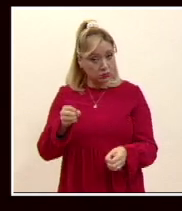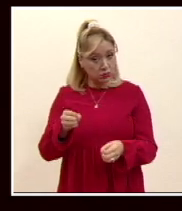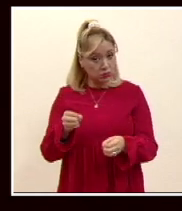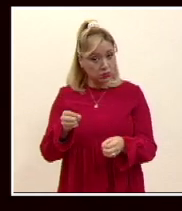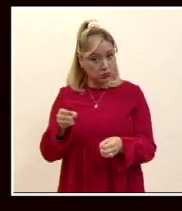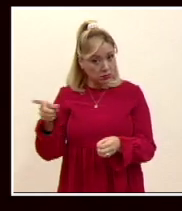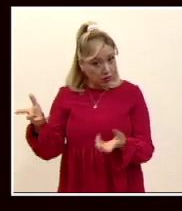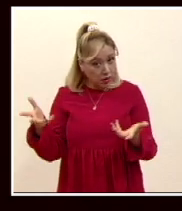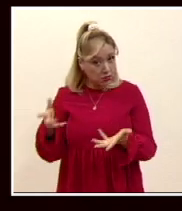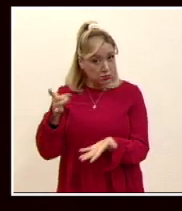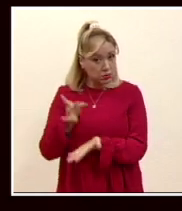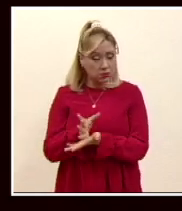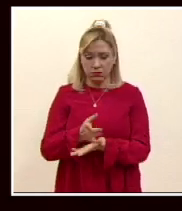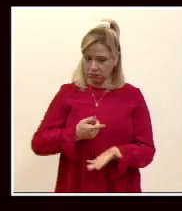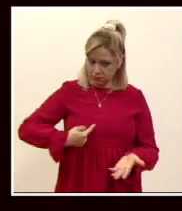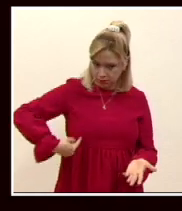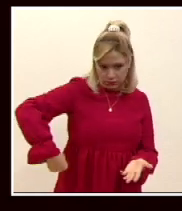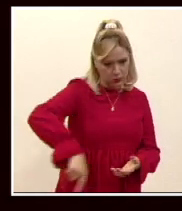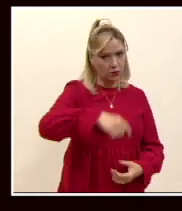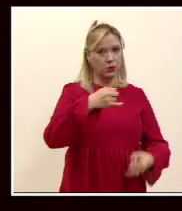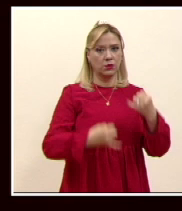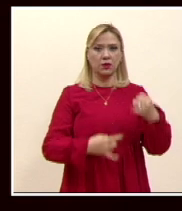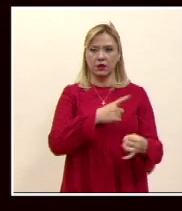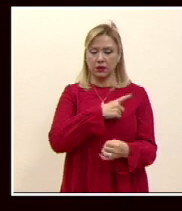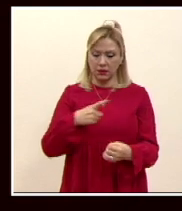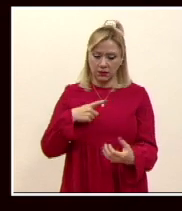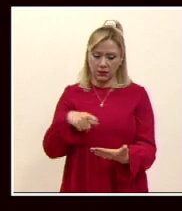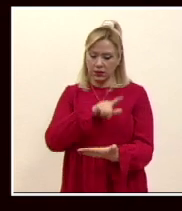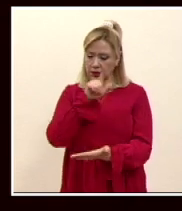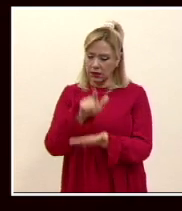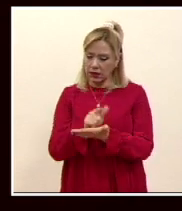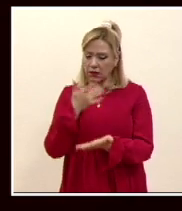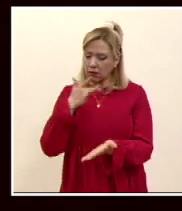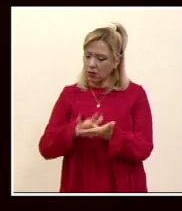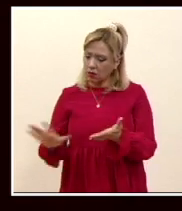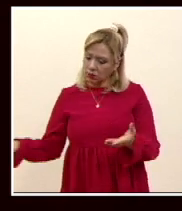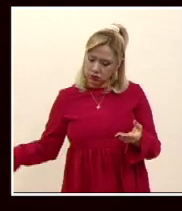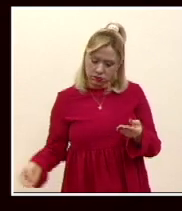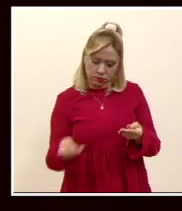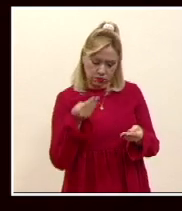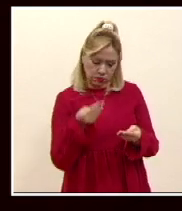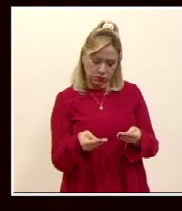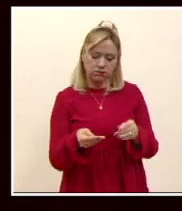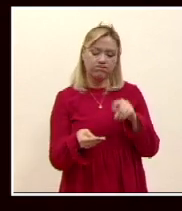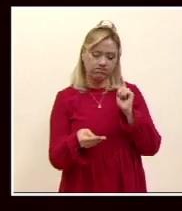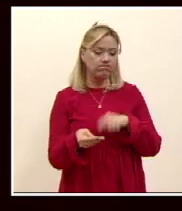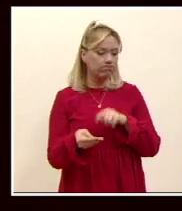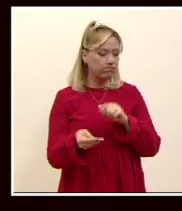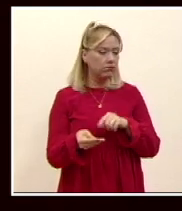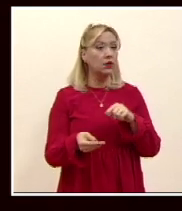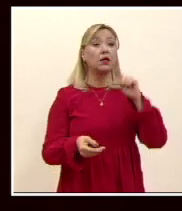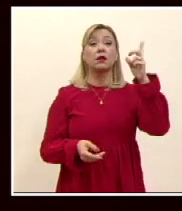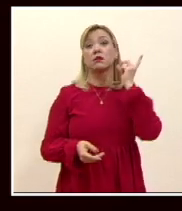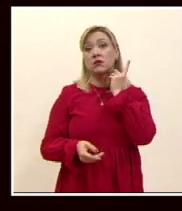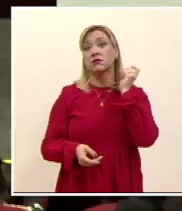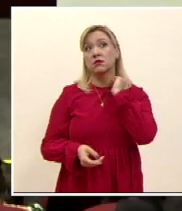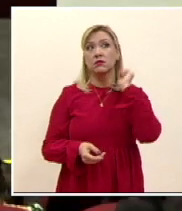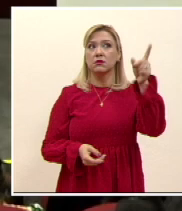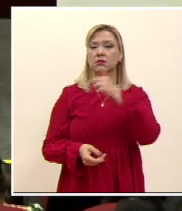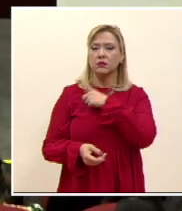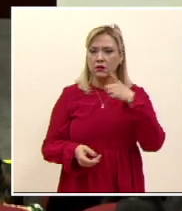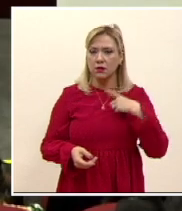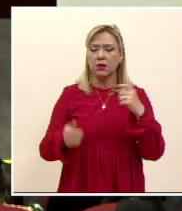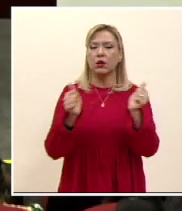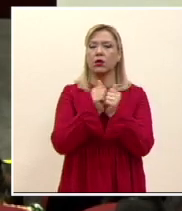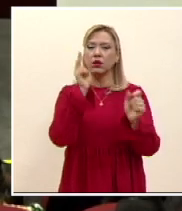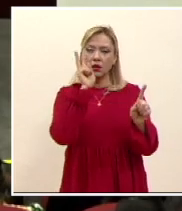las personas juzgadoras hacer esa interpretación de la legislación secundaria, al legislador también, y hacerlo todo con enfoque de